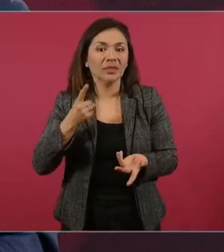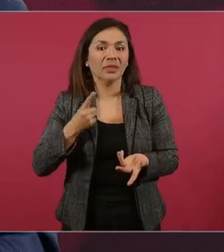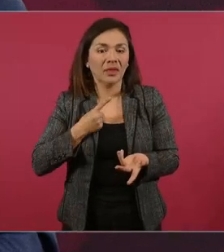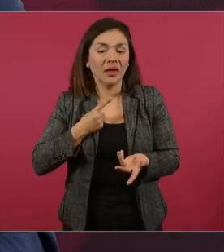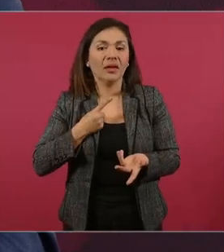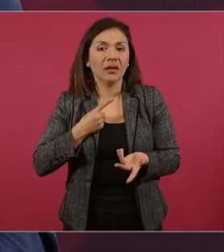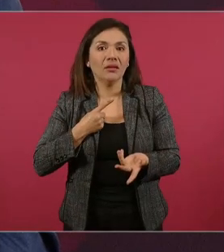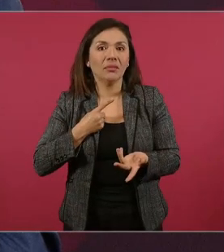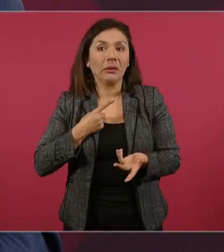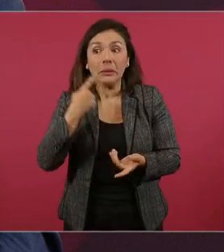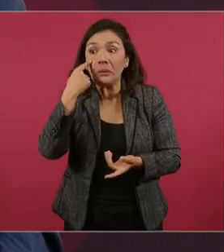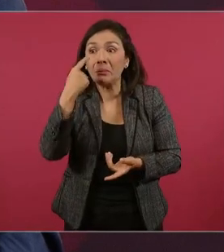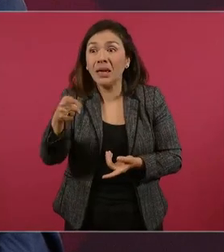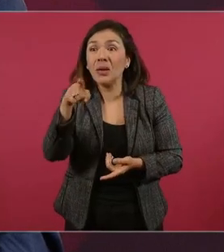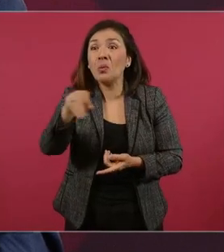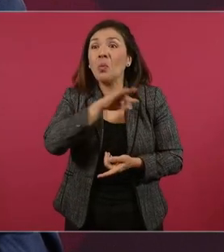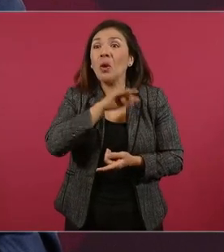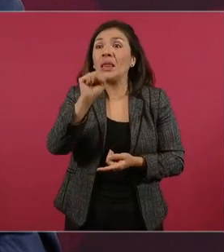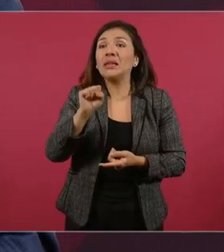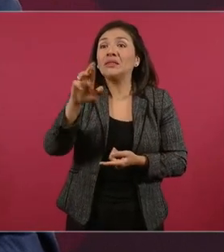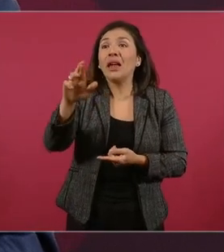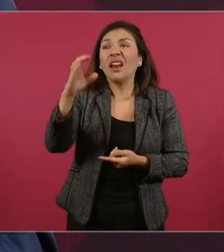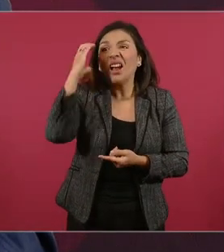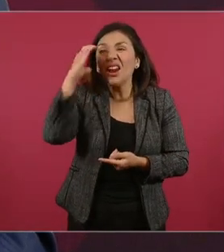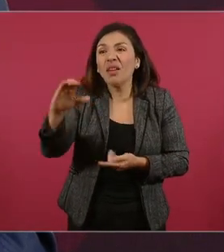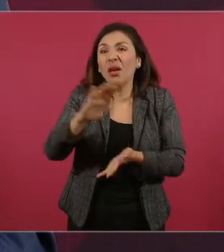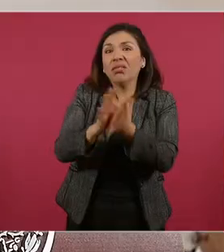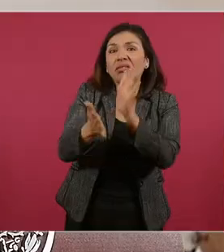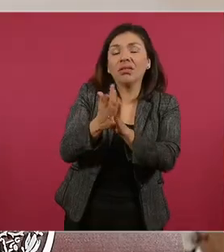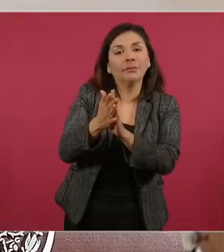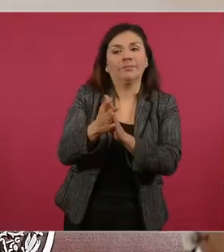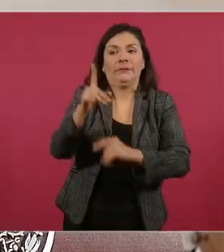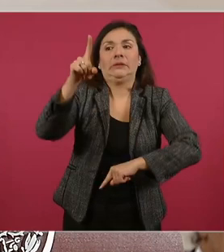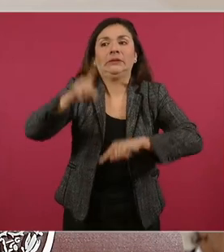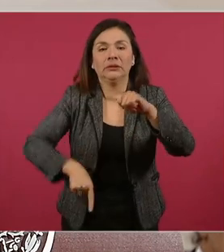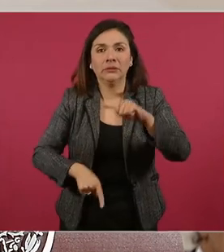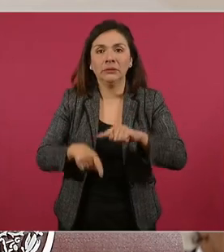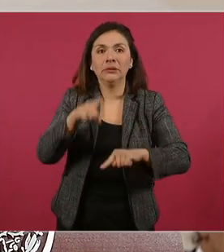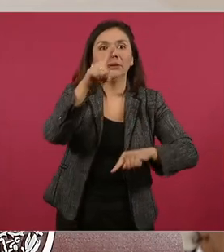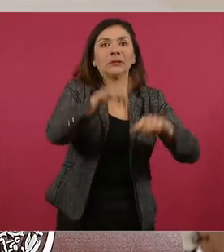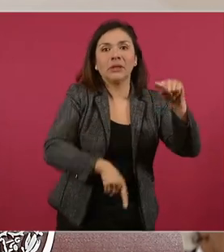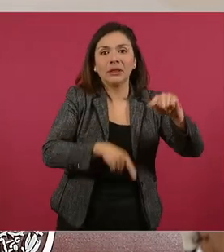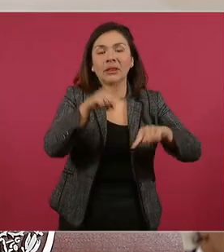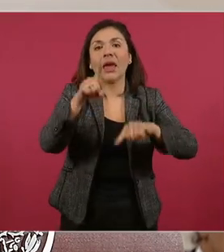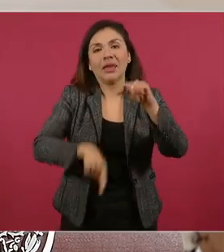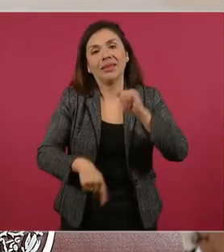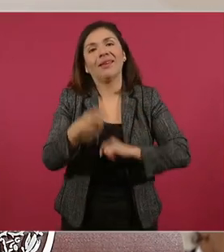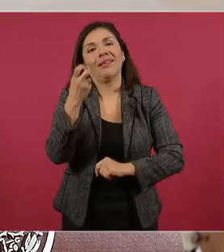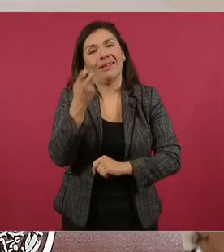los ilícitos, los delitos.